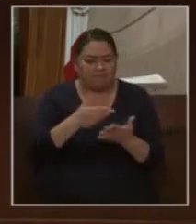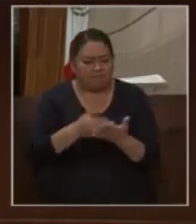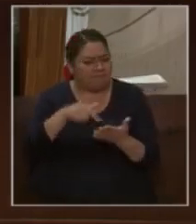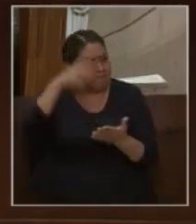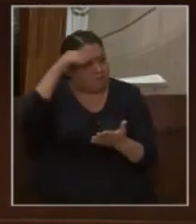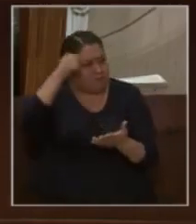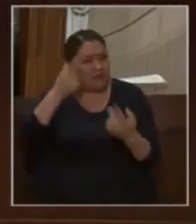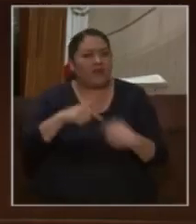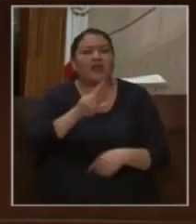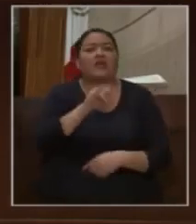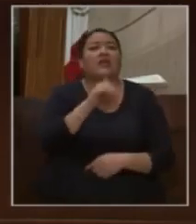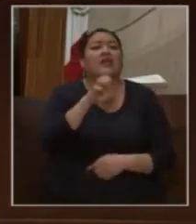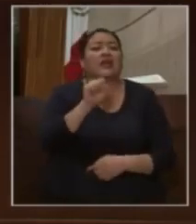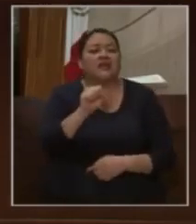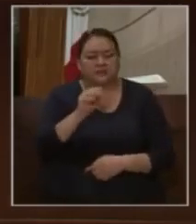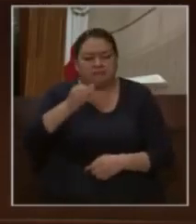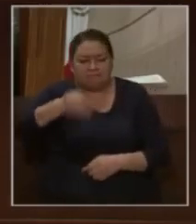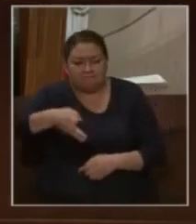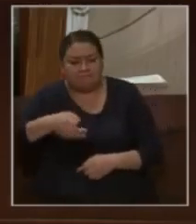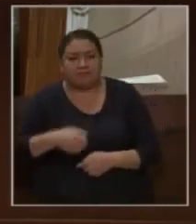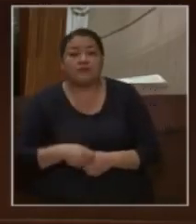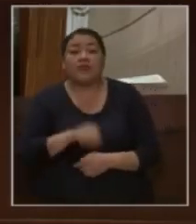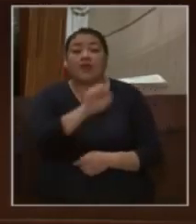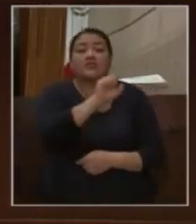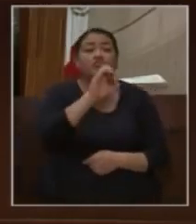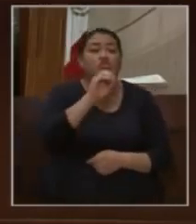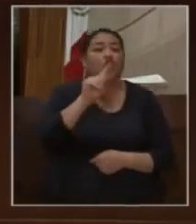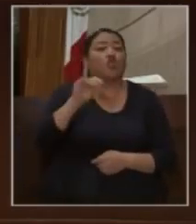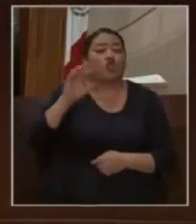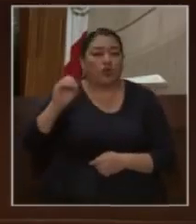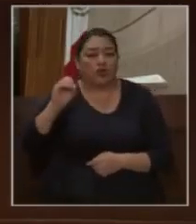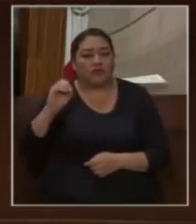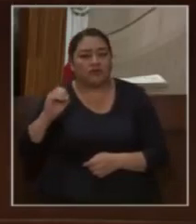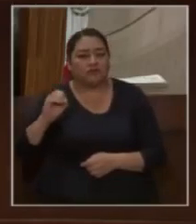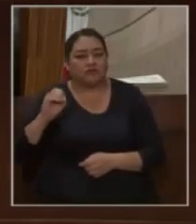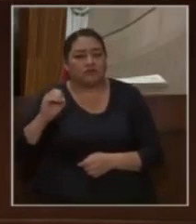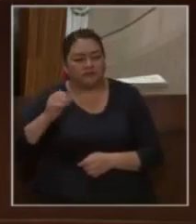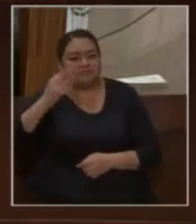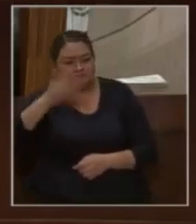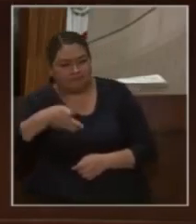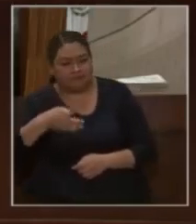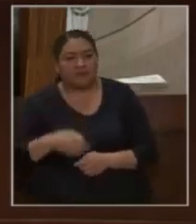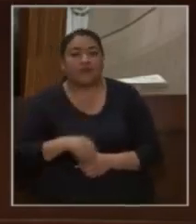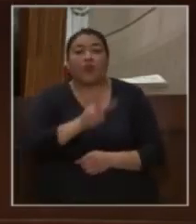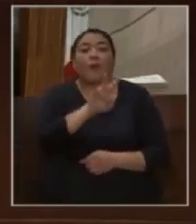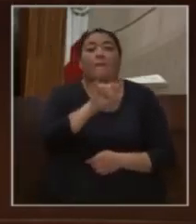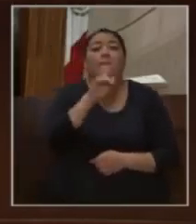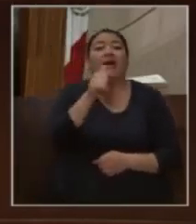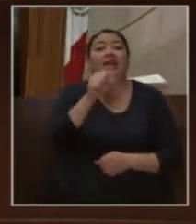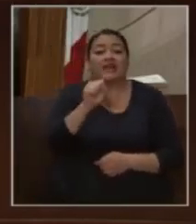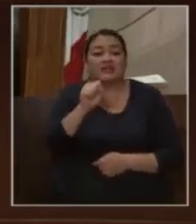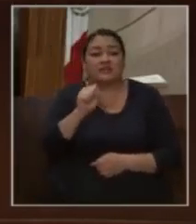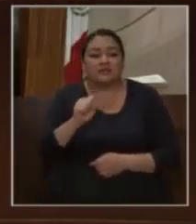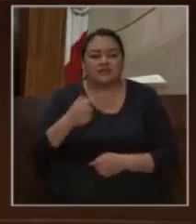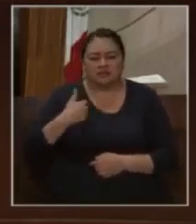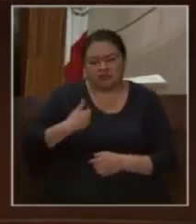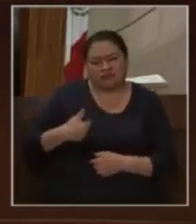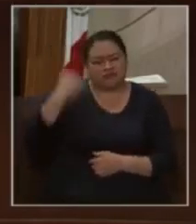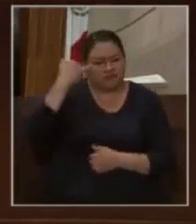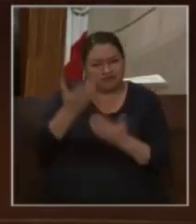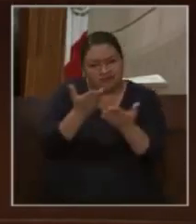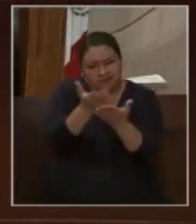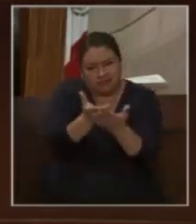proyecto. Magistrado Reyes Rodríguez Mondragón. A favor. Magistrada Mónica Aralizoto Fregoso. A favor. Magistrado José Luis Vargas Valdés. Con mi